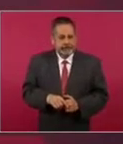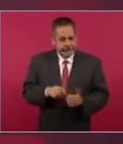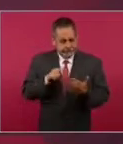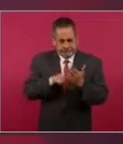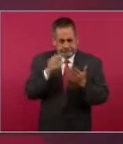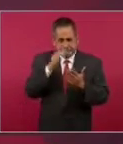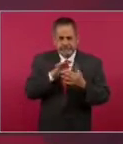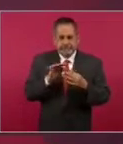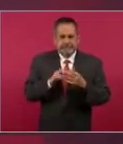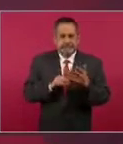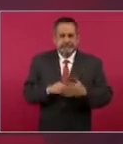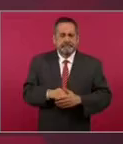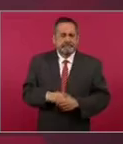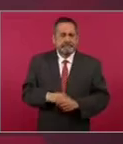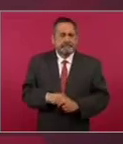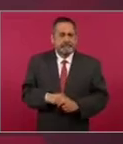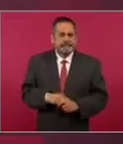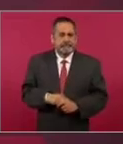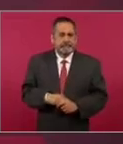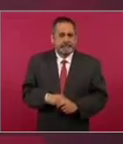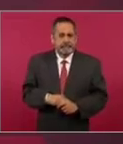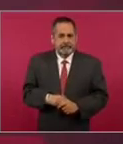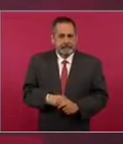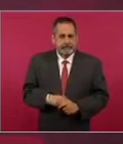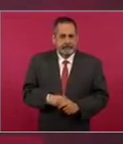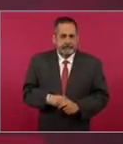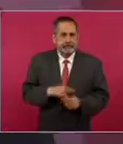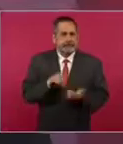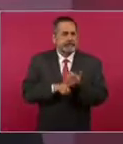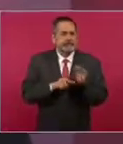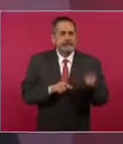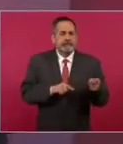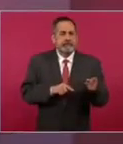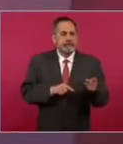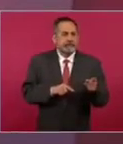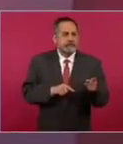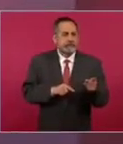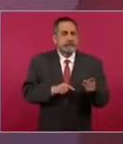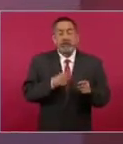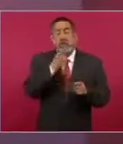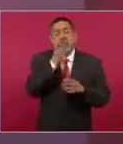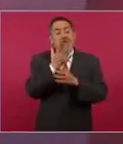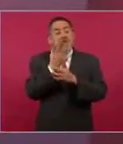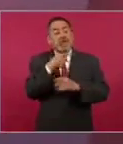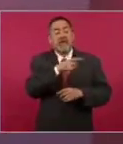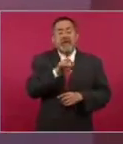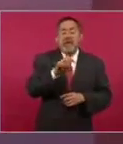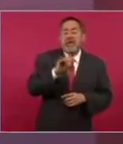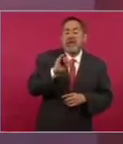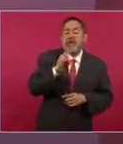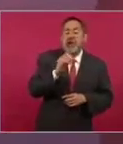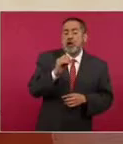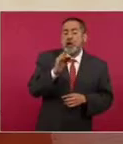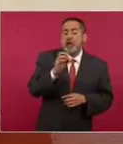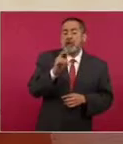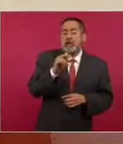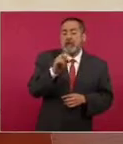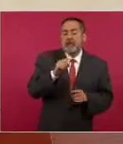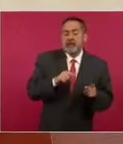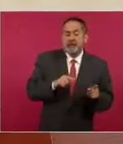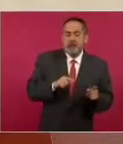resultado falso, atribuido a Diego Fernández de Ceballos. ¿No lo tienes por